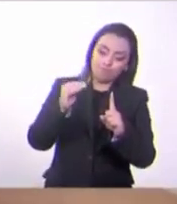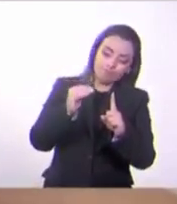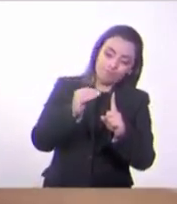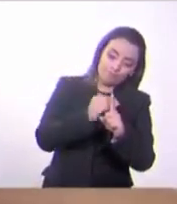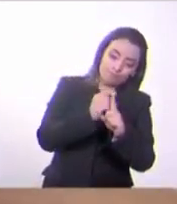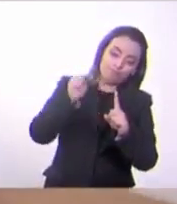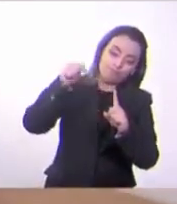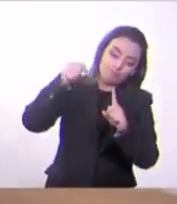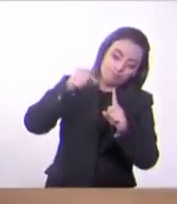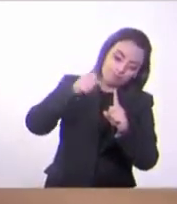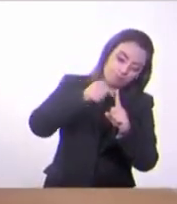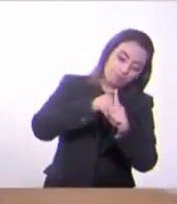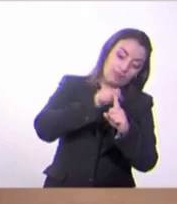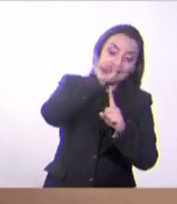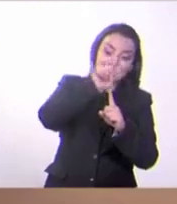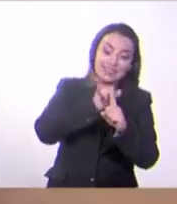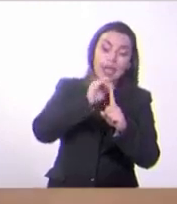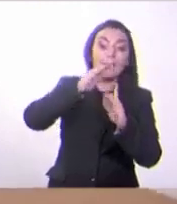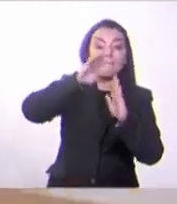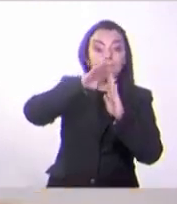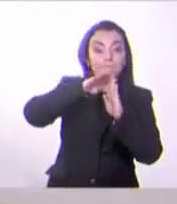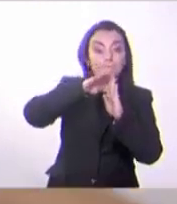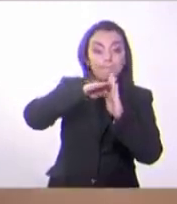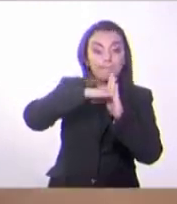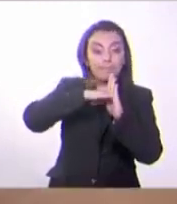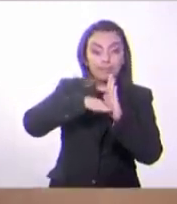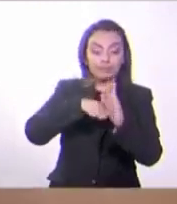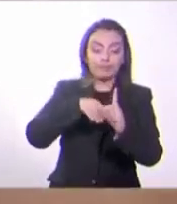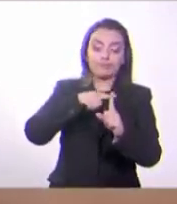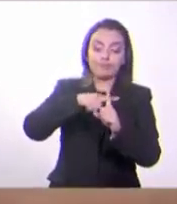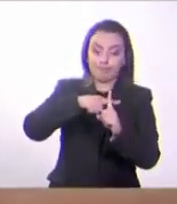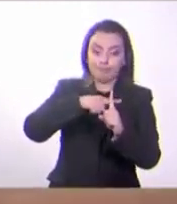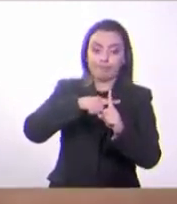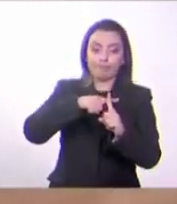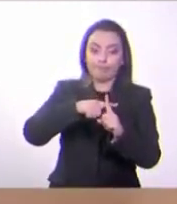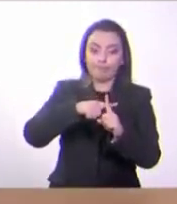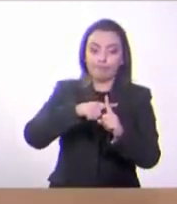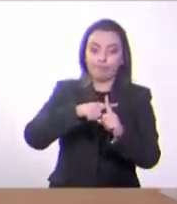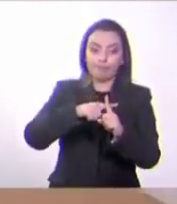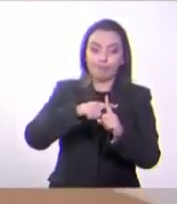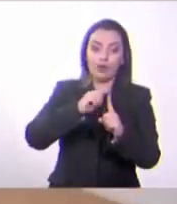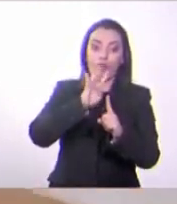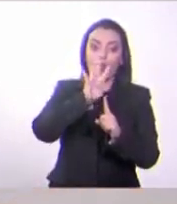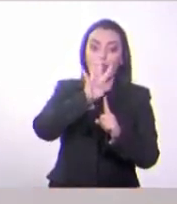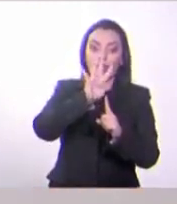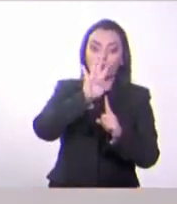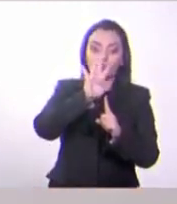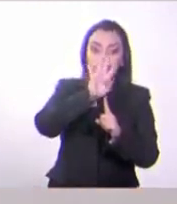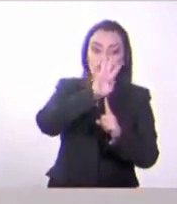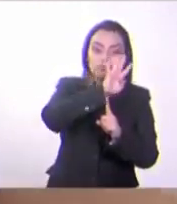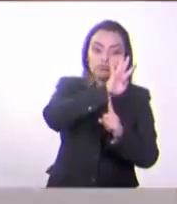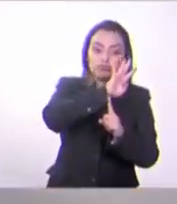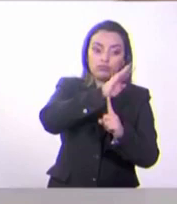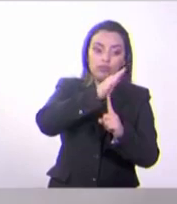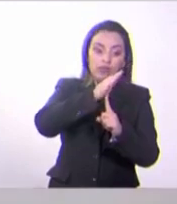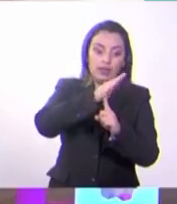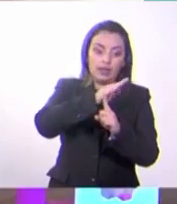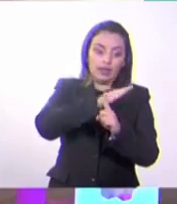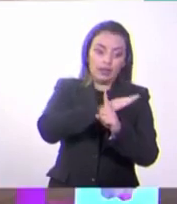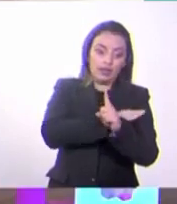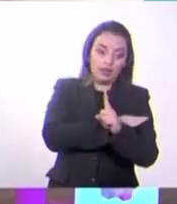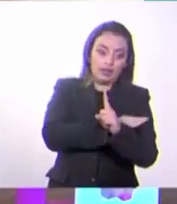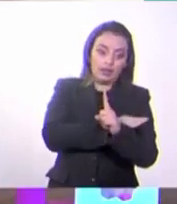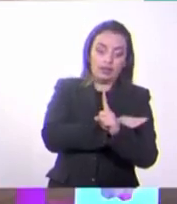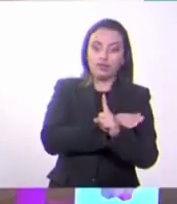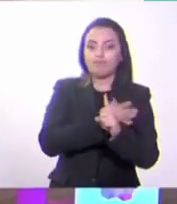disminuyendo. Y obviamente aquí no voy a encontrar un 4, porque 4 está aquí a esta altura. Exacto. Estos números ya son menores. Bueno, pues me